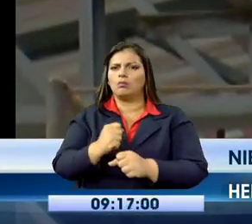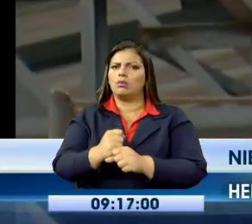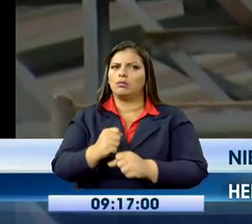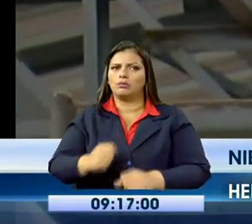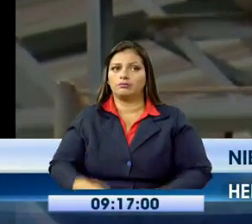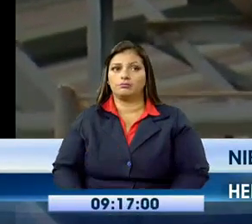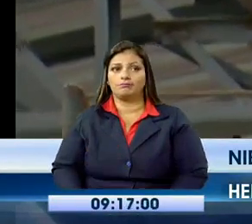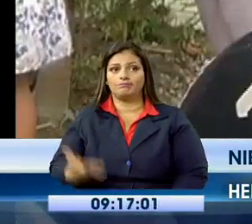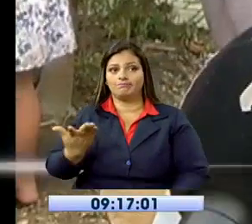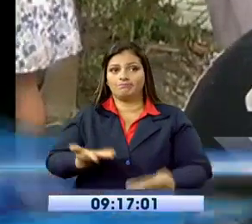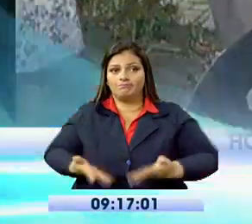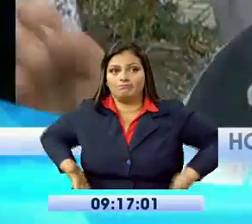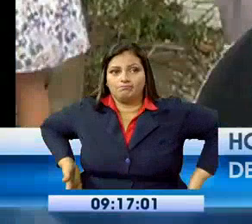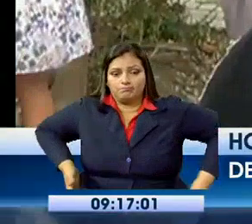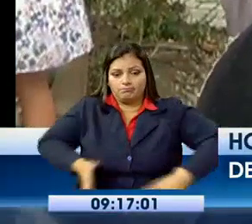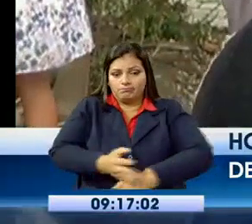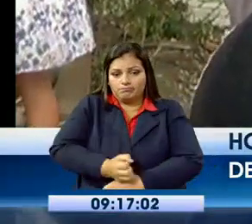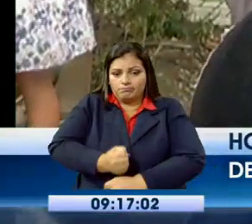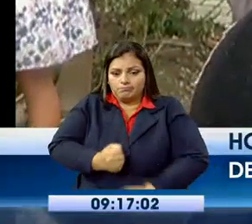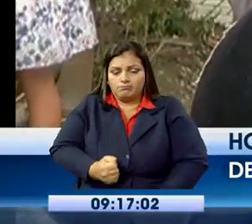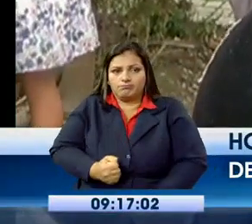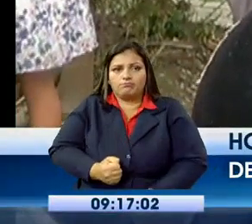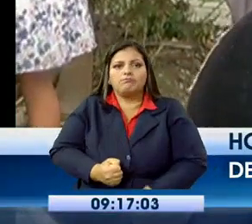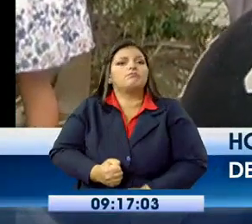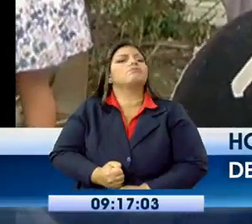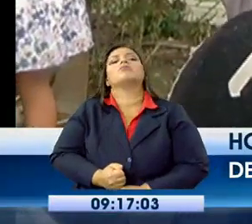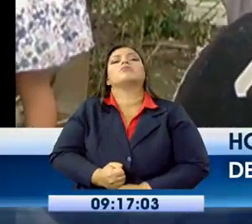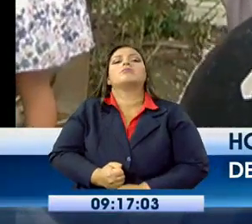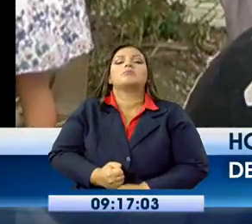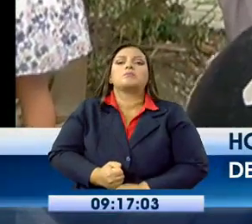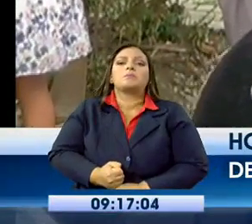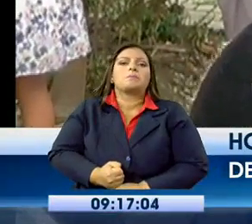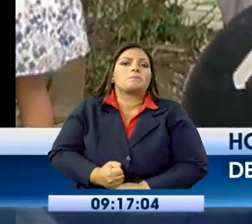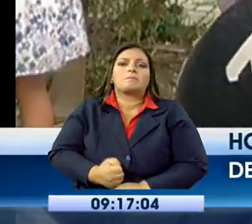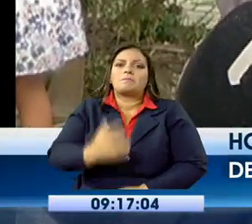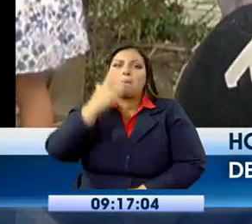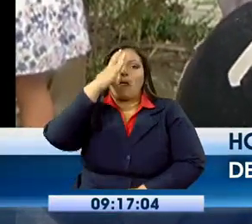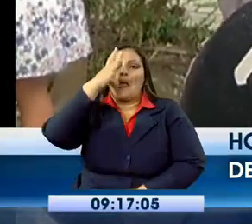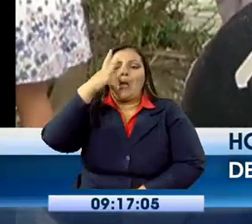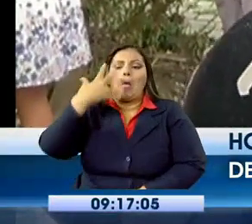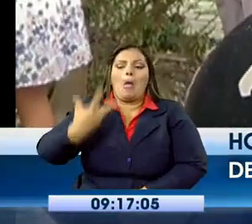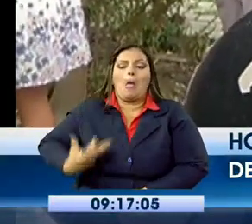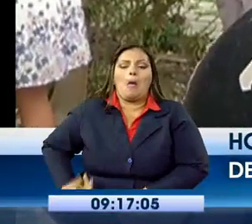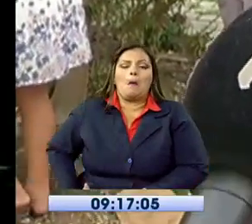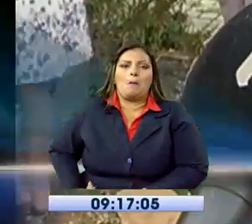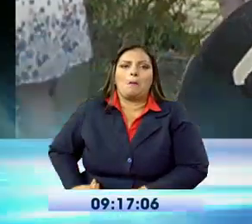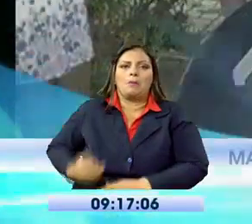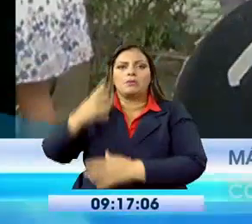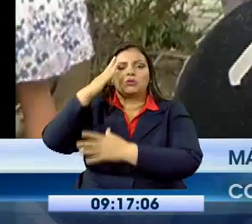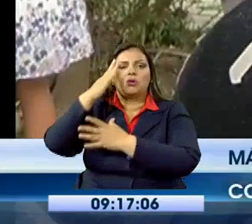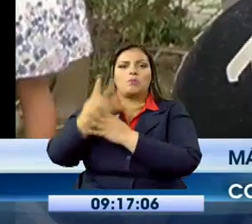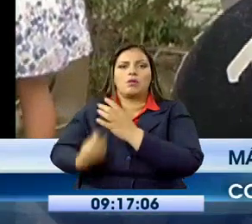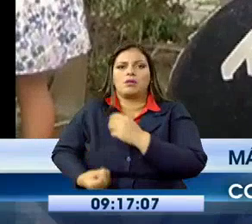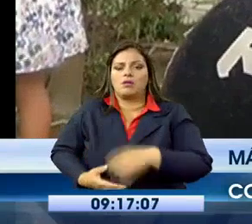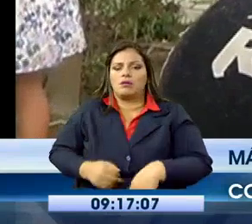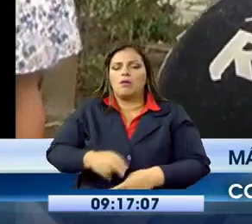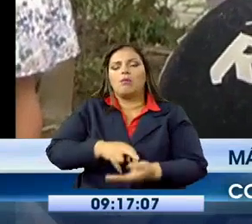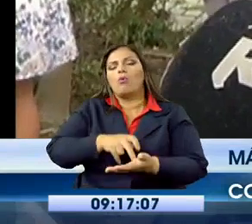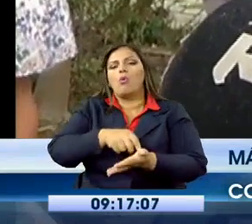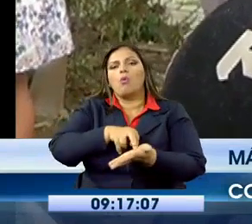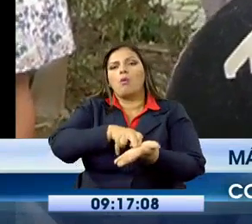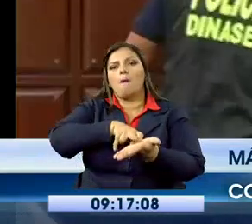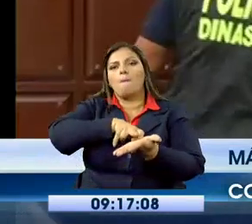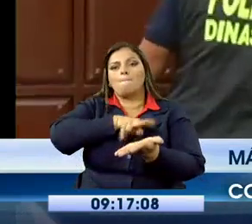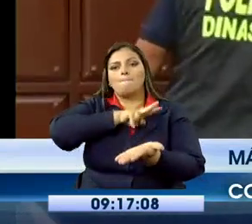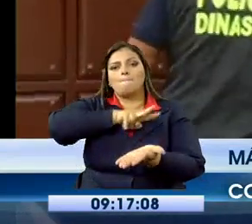colocarse la seguridad. Sí, trabajamos con acné, pero se resbaló y no se había puesto el arnés, me creo. Sí, no se lo había puesto